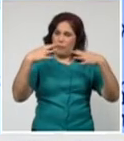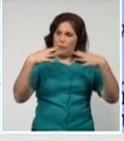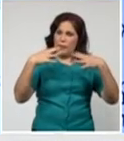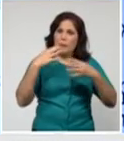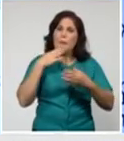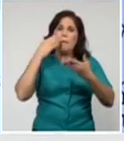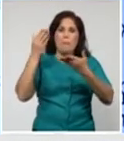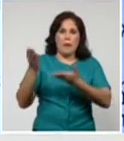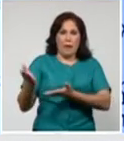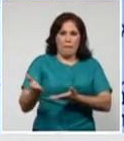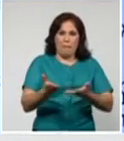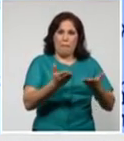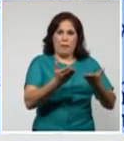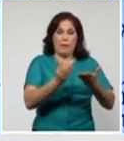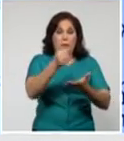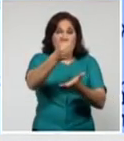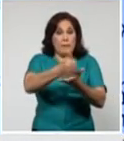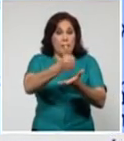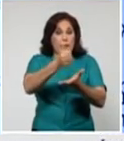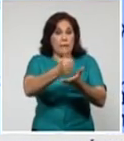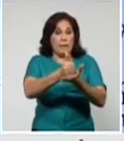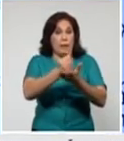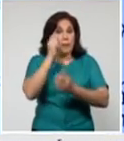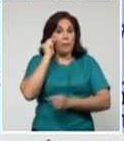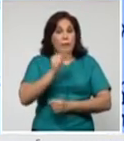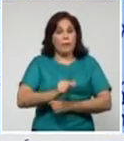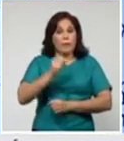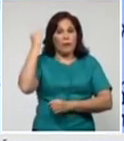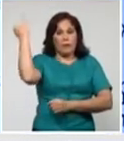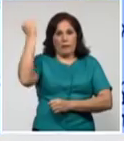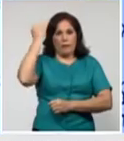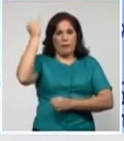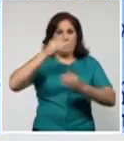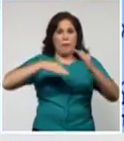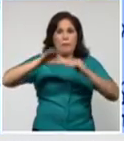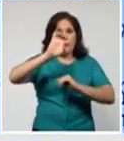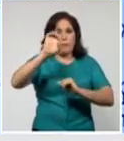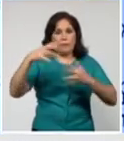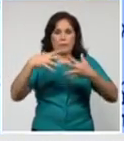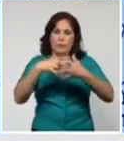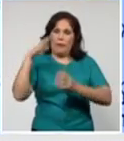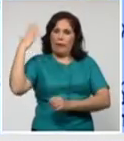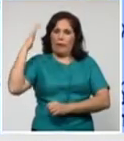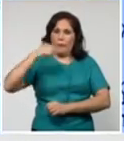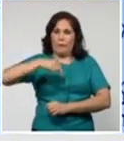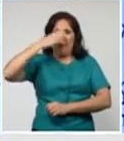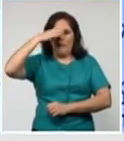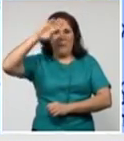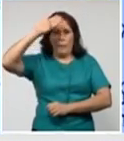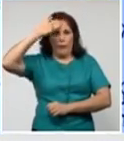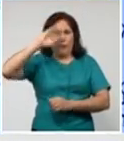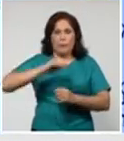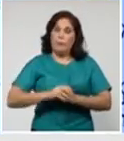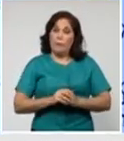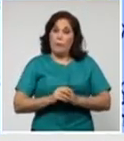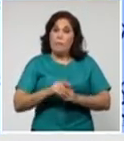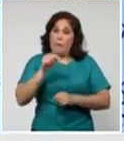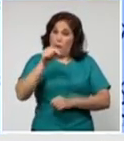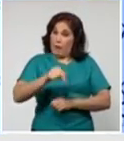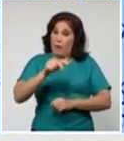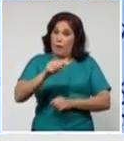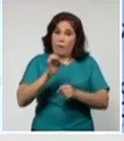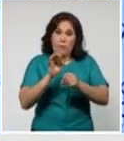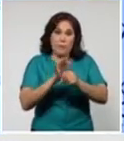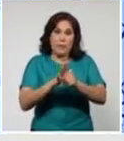Bienvenidos una vez más a la sede del Centro de Prensa Internacional del Ministerio de Relaciones Exteriores de la República de Cuba. De inmediato iniciamos